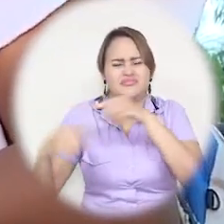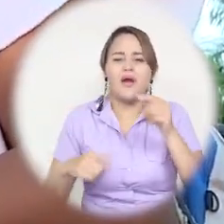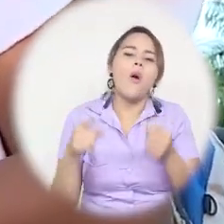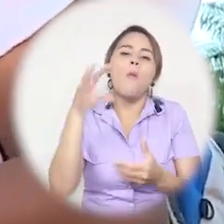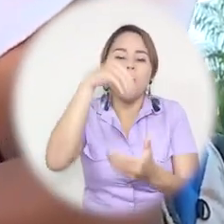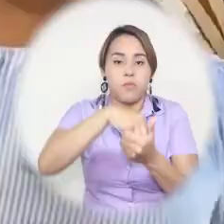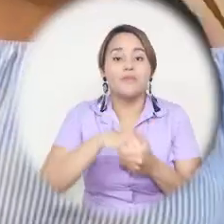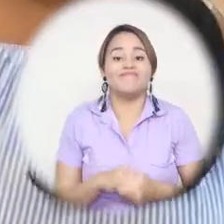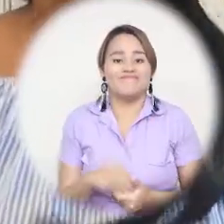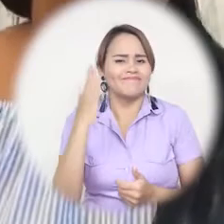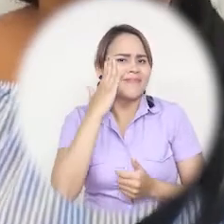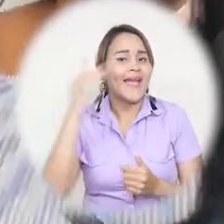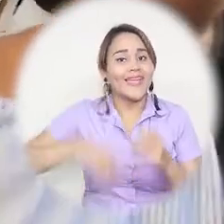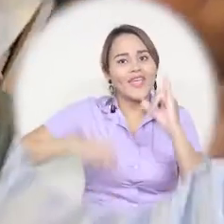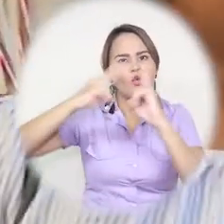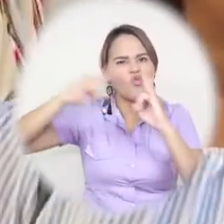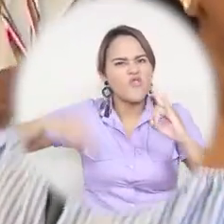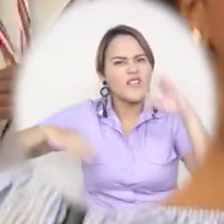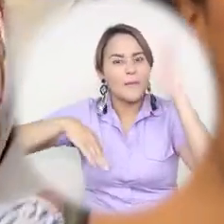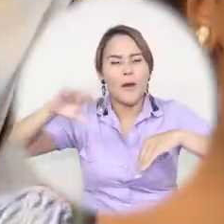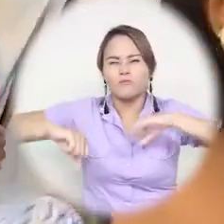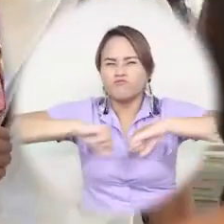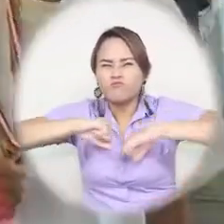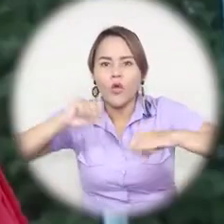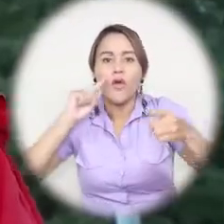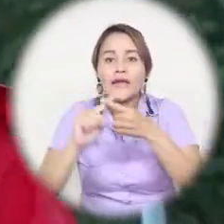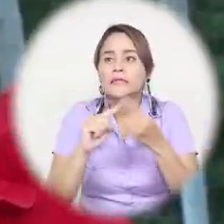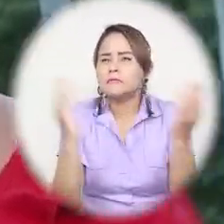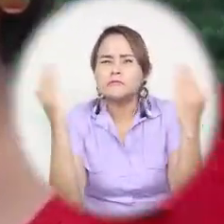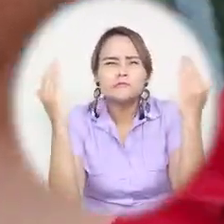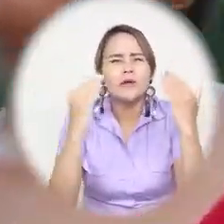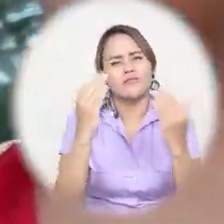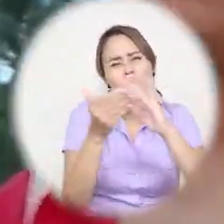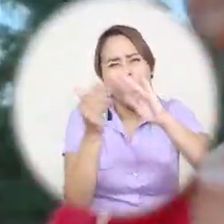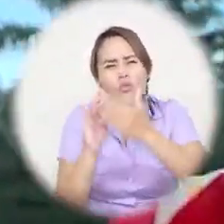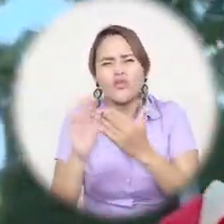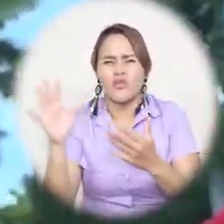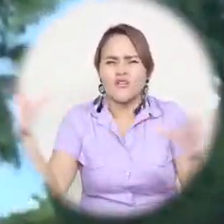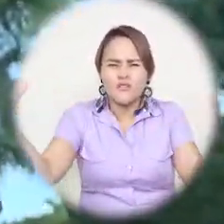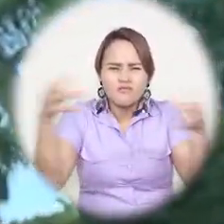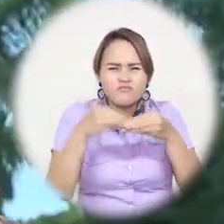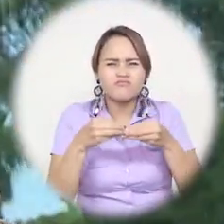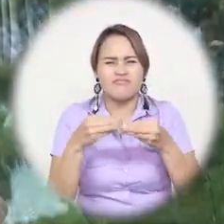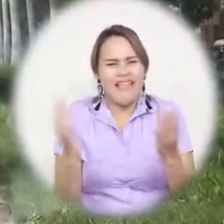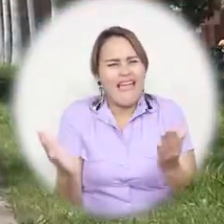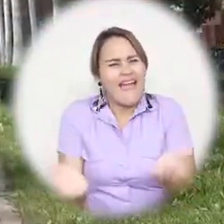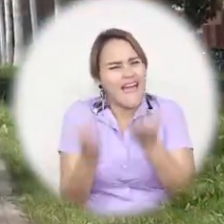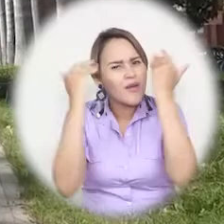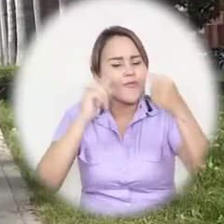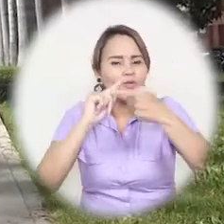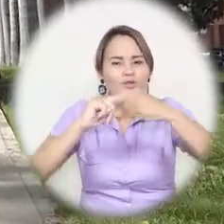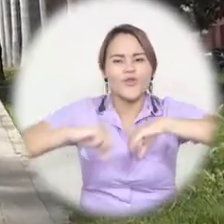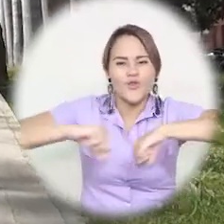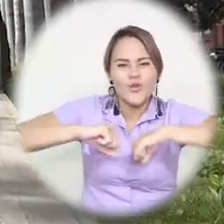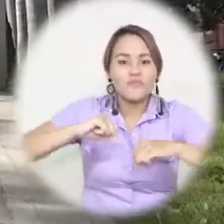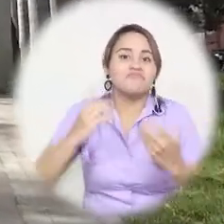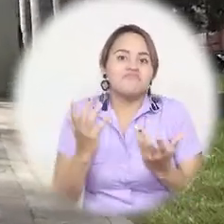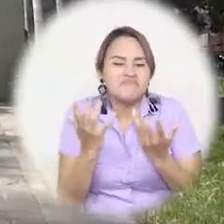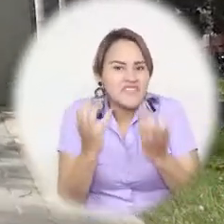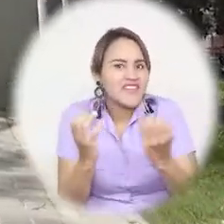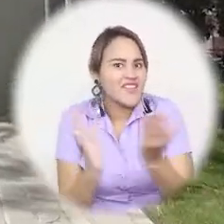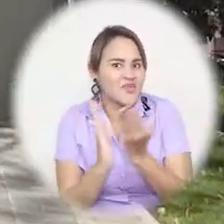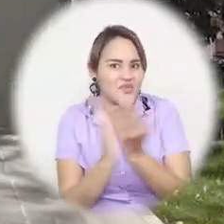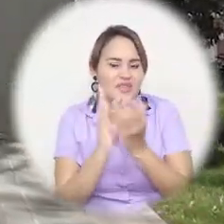superior pública, Unimag Magdalena propende por promover el ingreso a los miembros de los pueblos originarios del Caribe colombiano a los programas de maestrías y